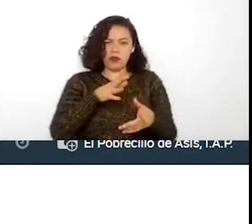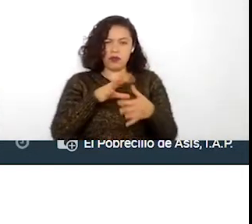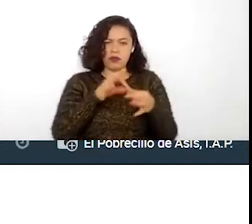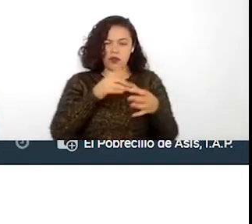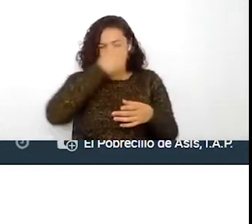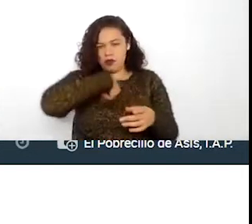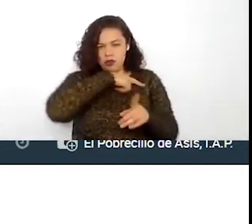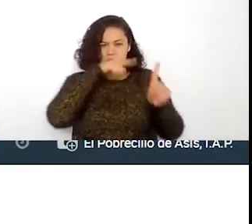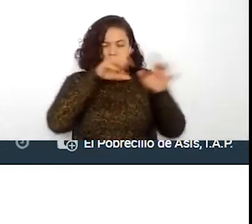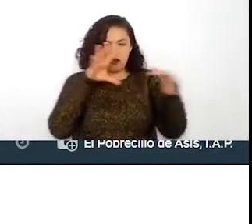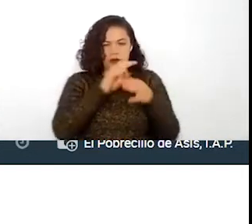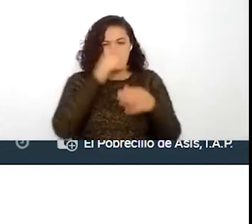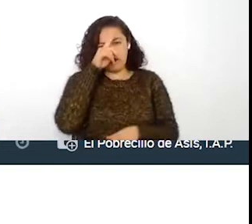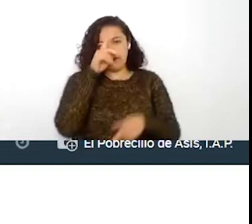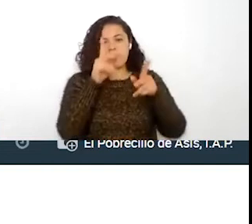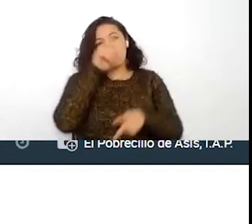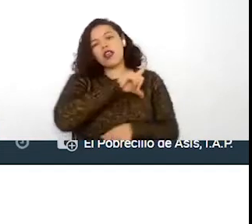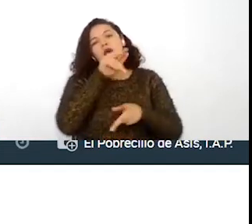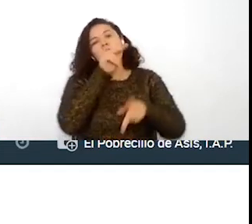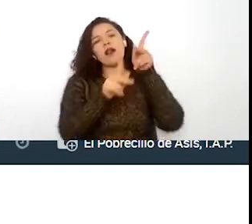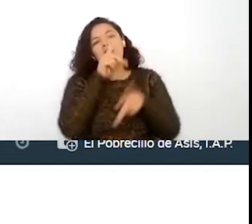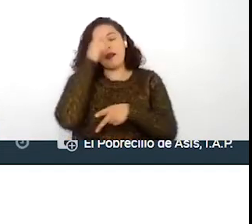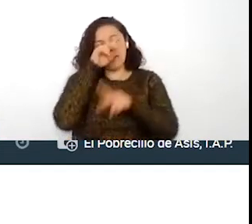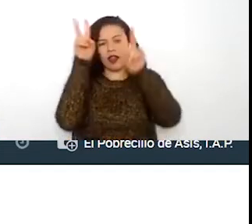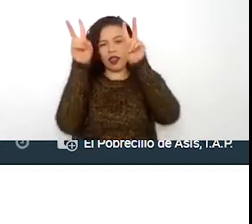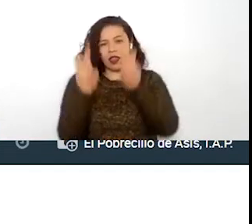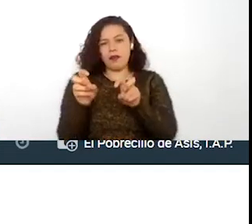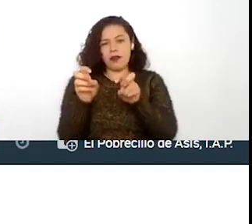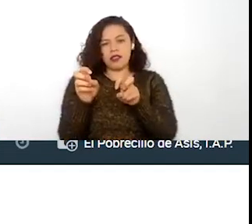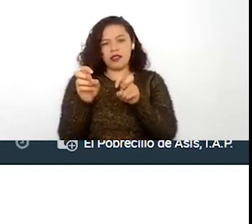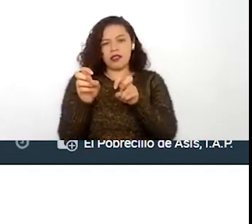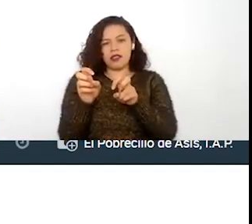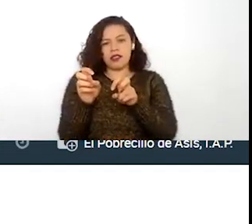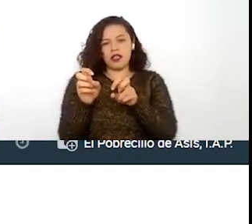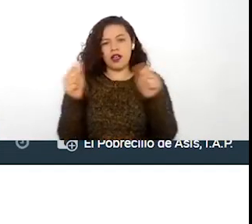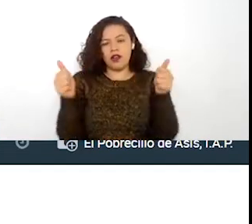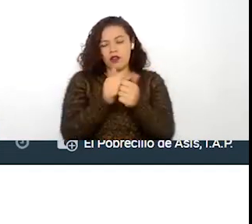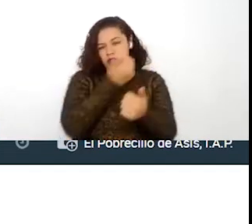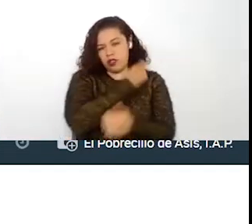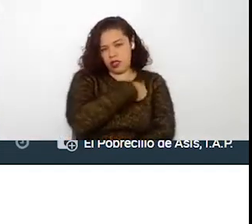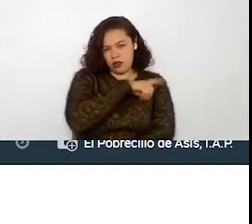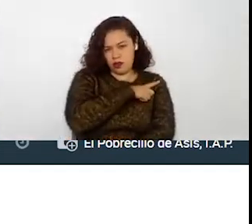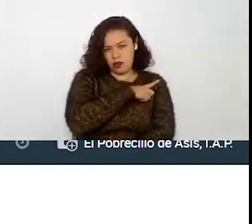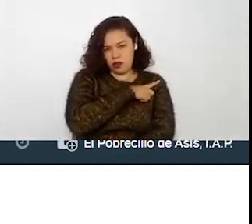en temas relacionados con salud